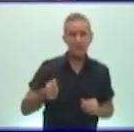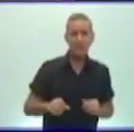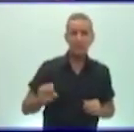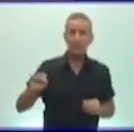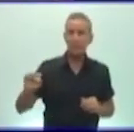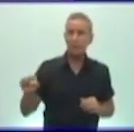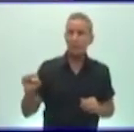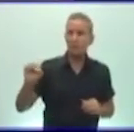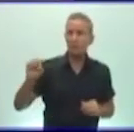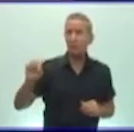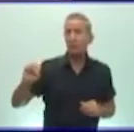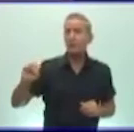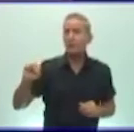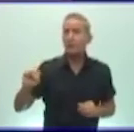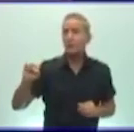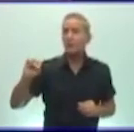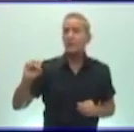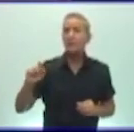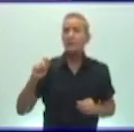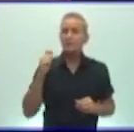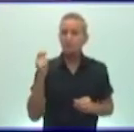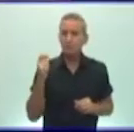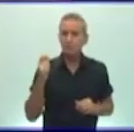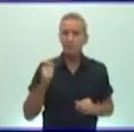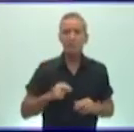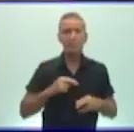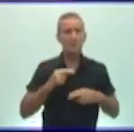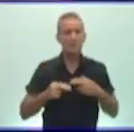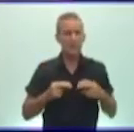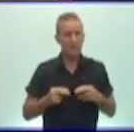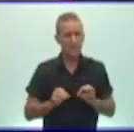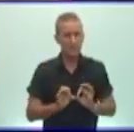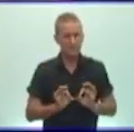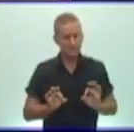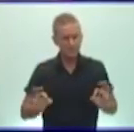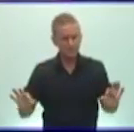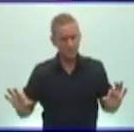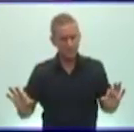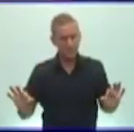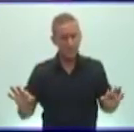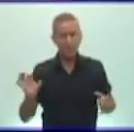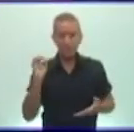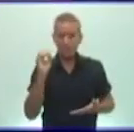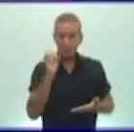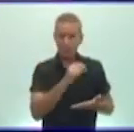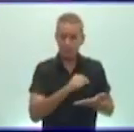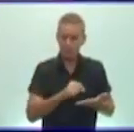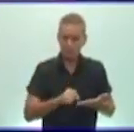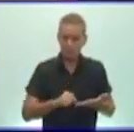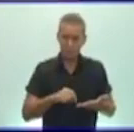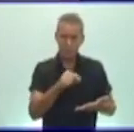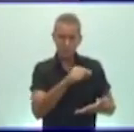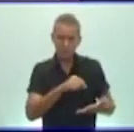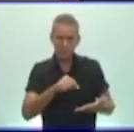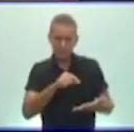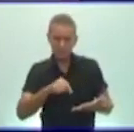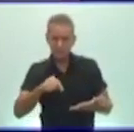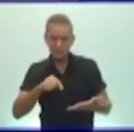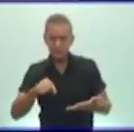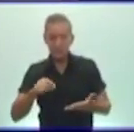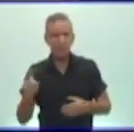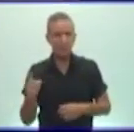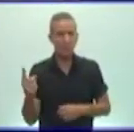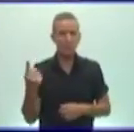de los signos de puntuación, así como realizar las correcciones ortográficas y caligráficas. Y no podía